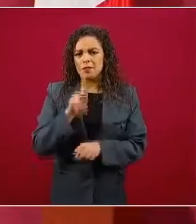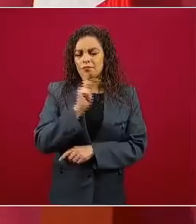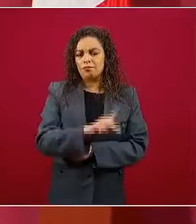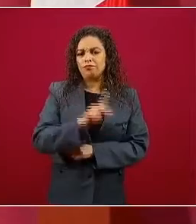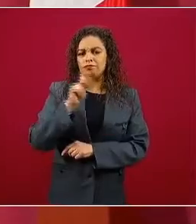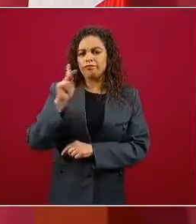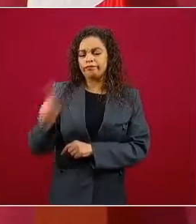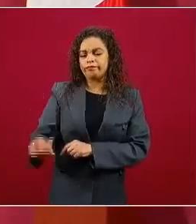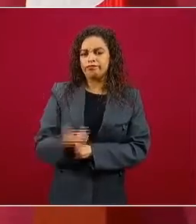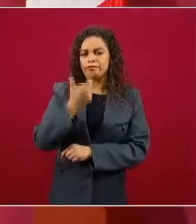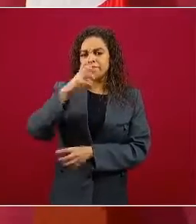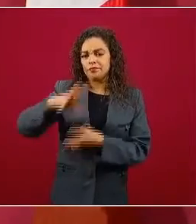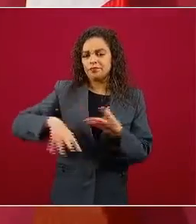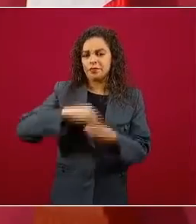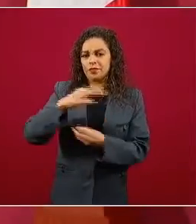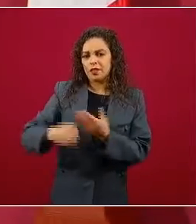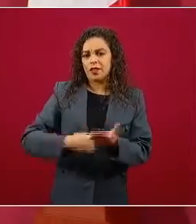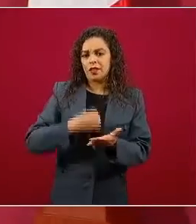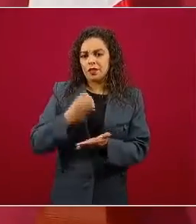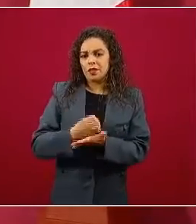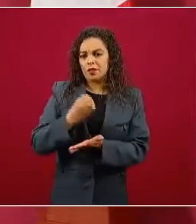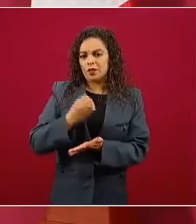Allá en los centros